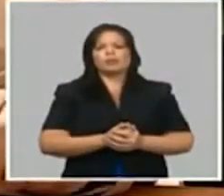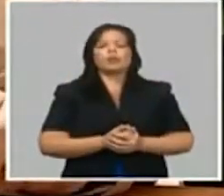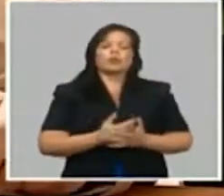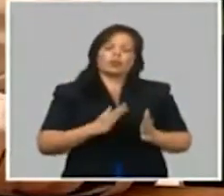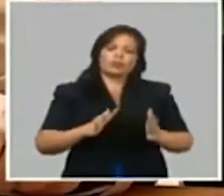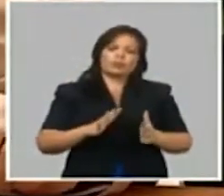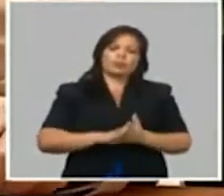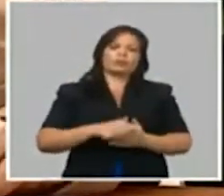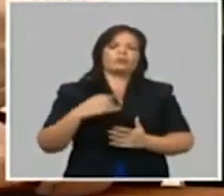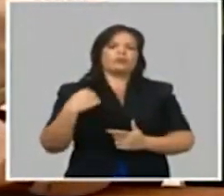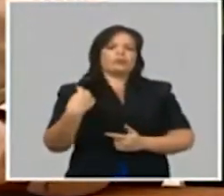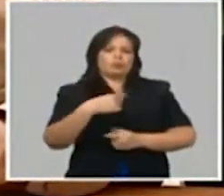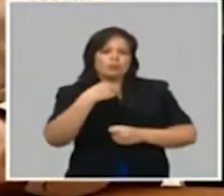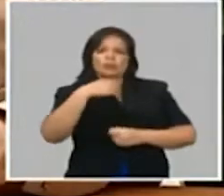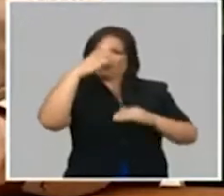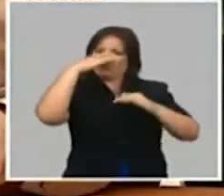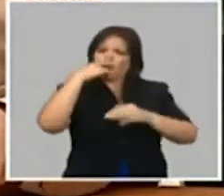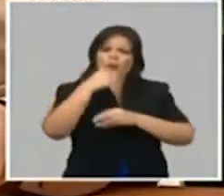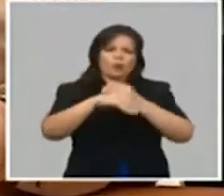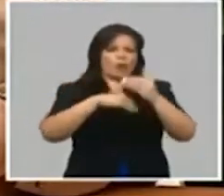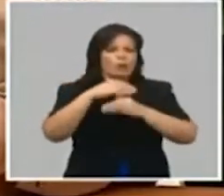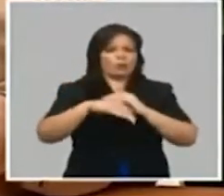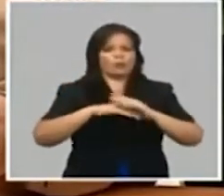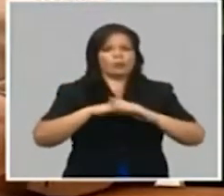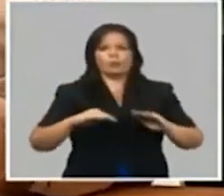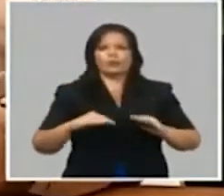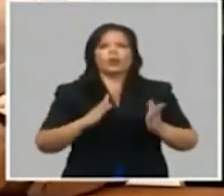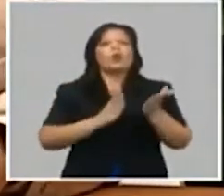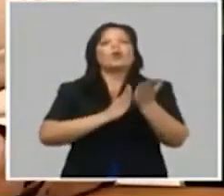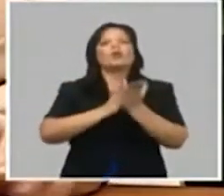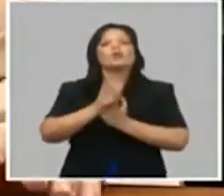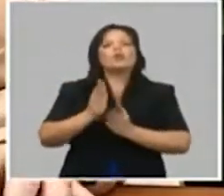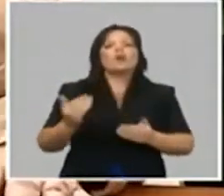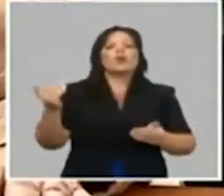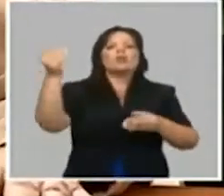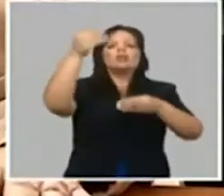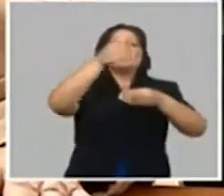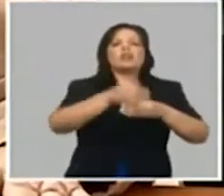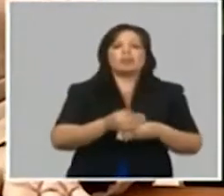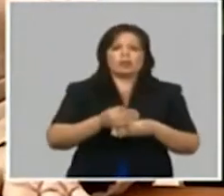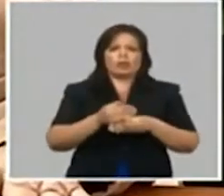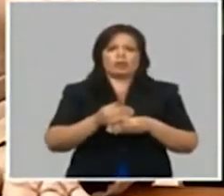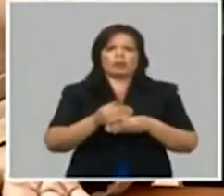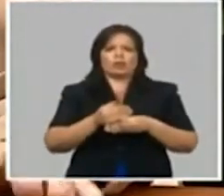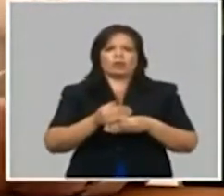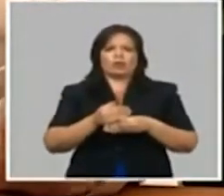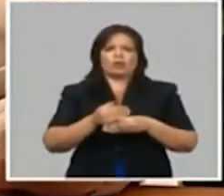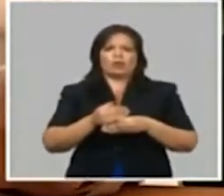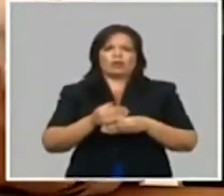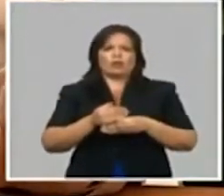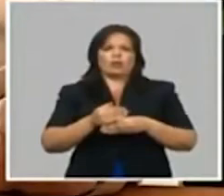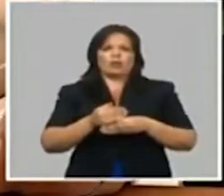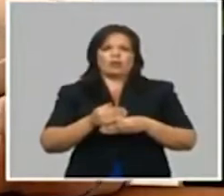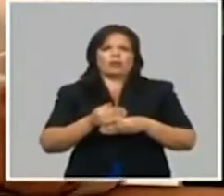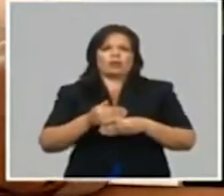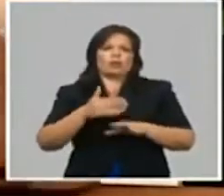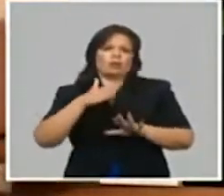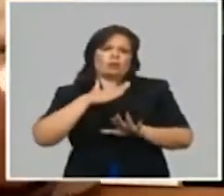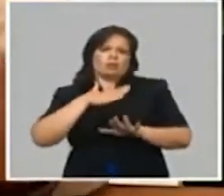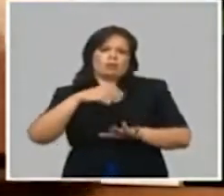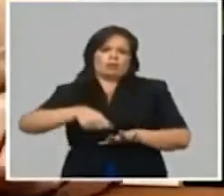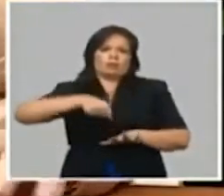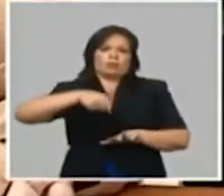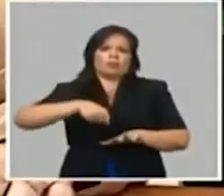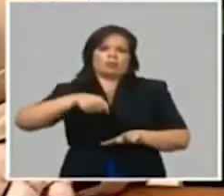cambio. Hasta el momento se mantiene el límite del valor de la importación no comercial para las personas naturales, que es